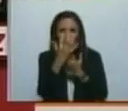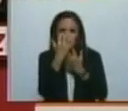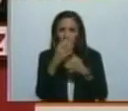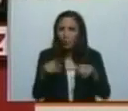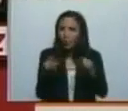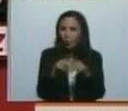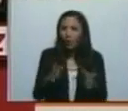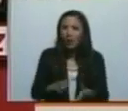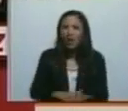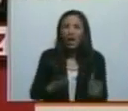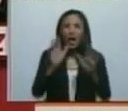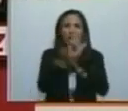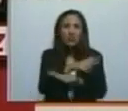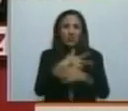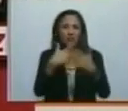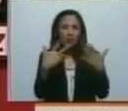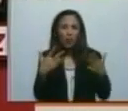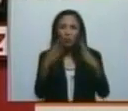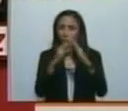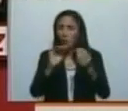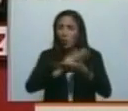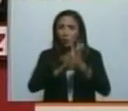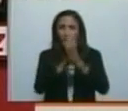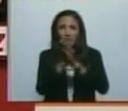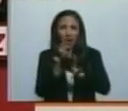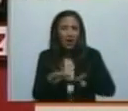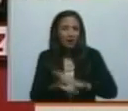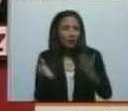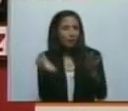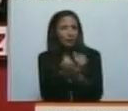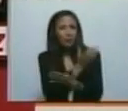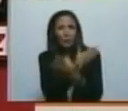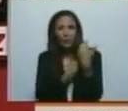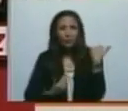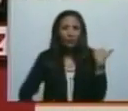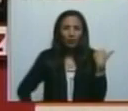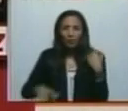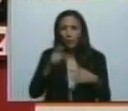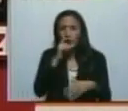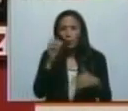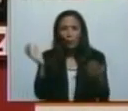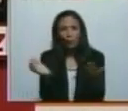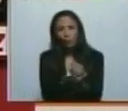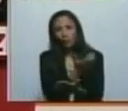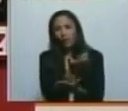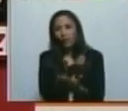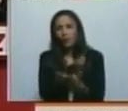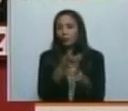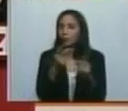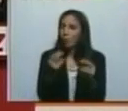se acababa todo. No vale. Se actuó como actuaría cualquier gobierno del mundo.